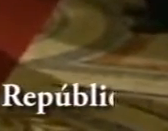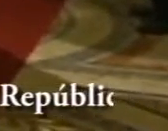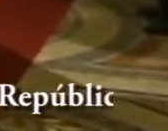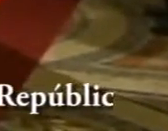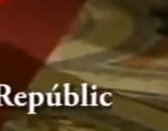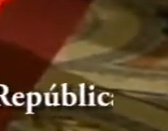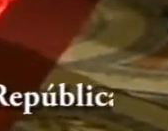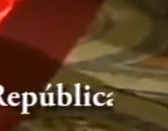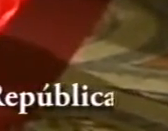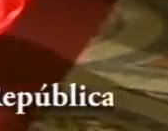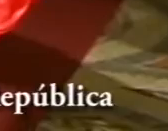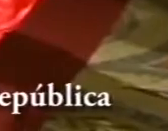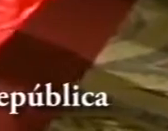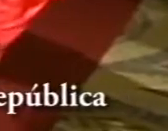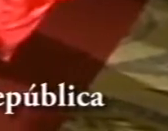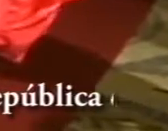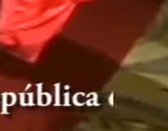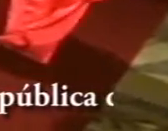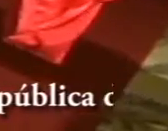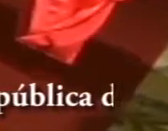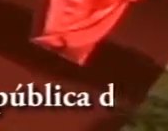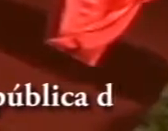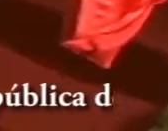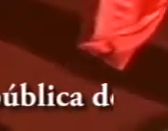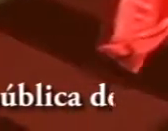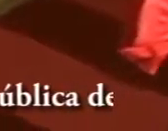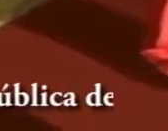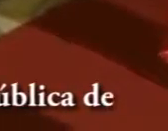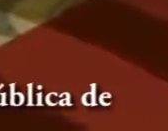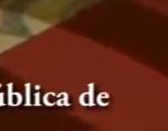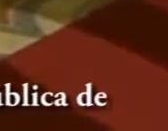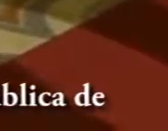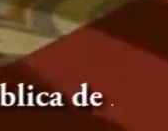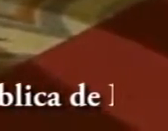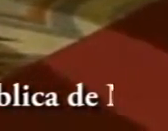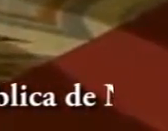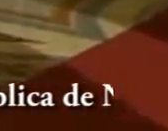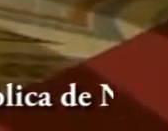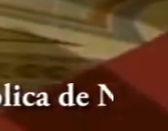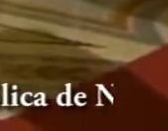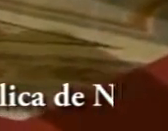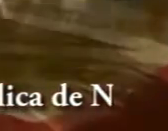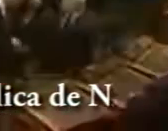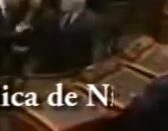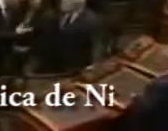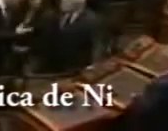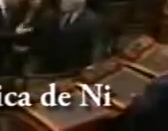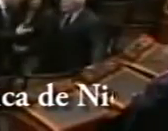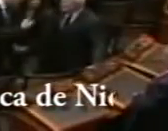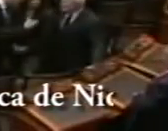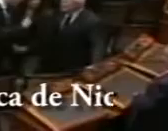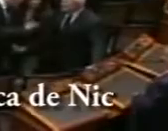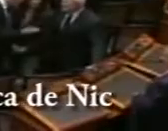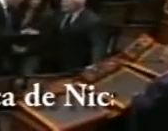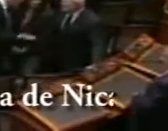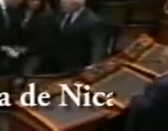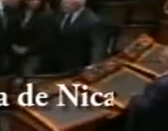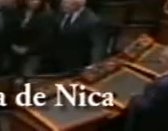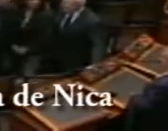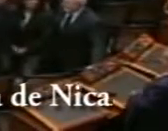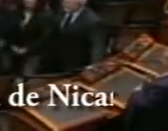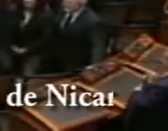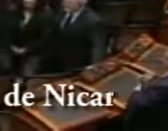nos visitan, misiones especiales, miembros del cuerpo diplomático, autoridades civiles, militares